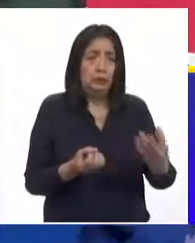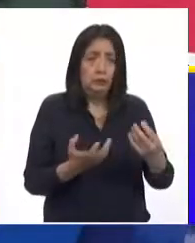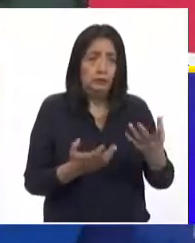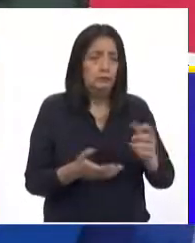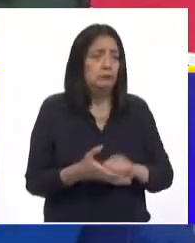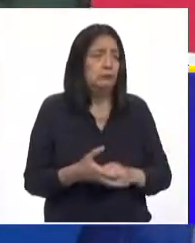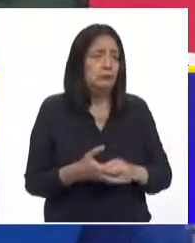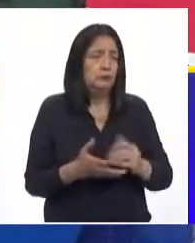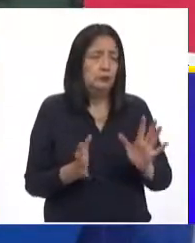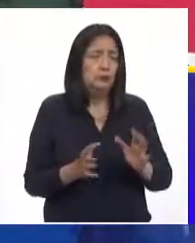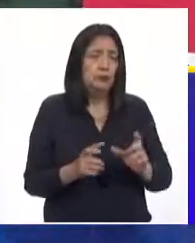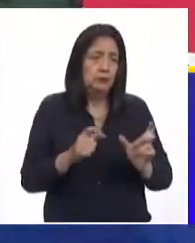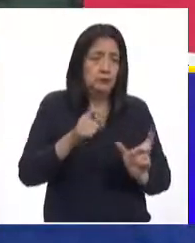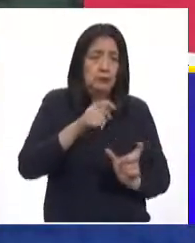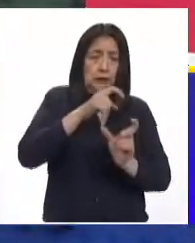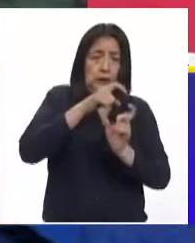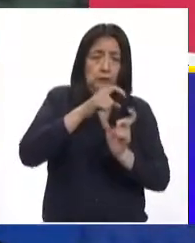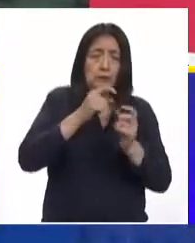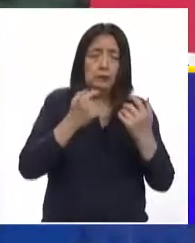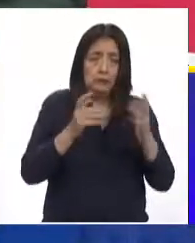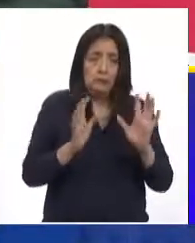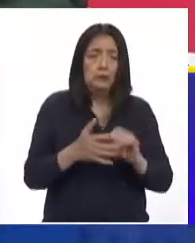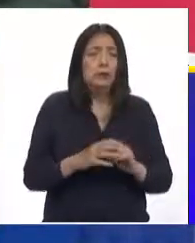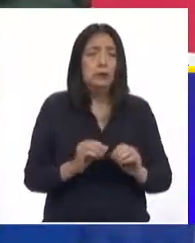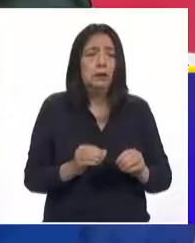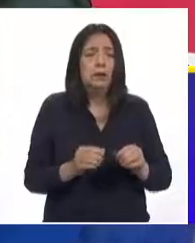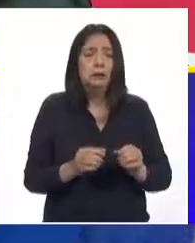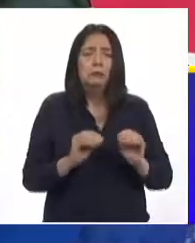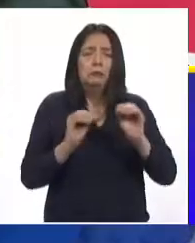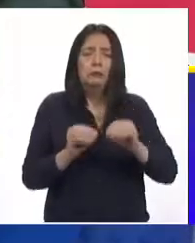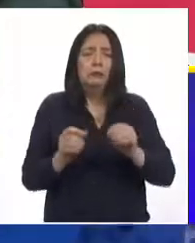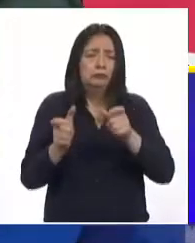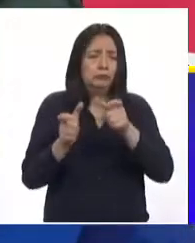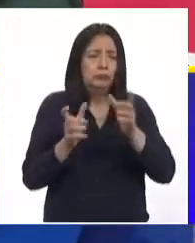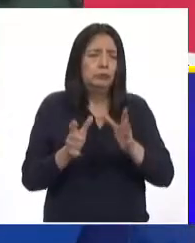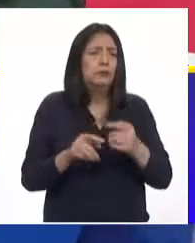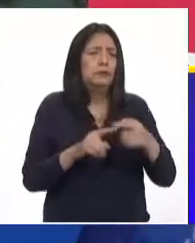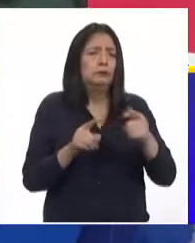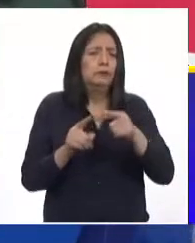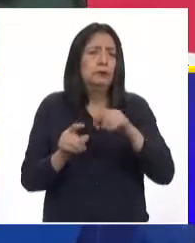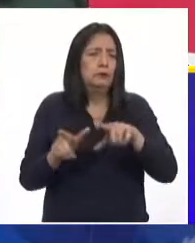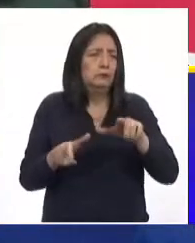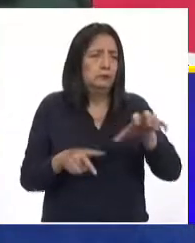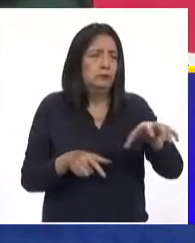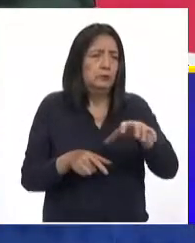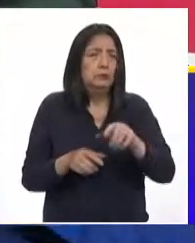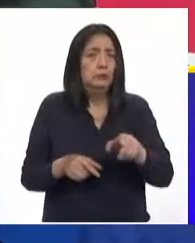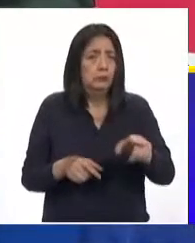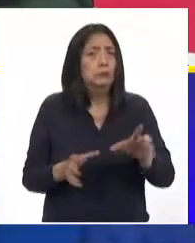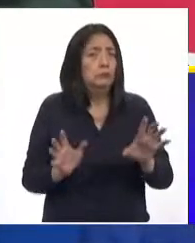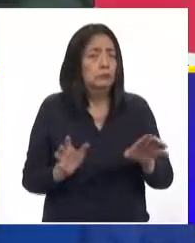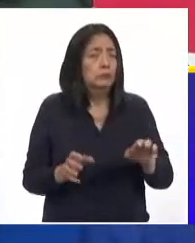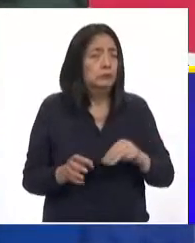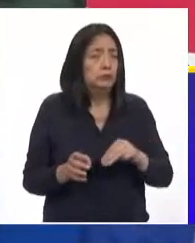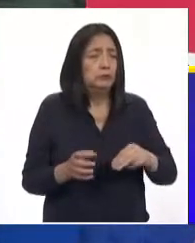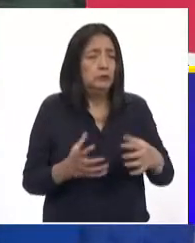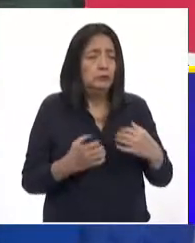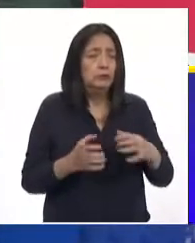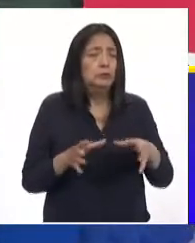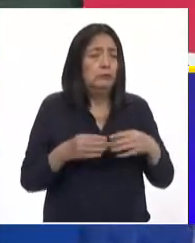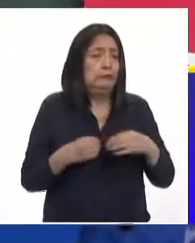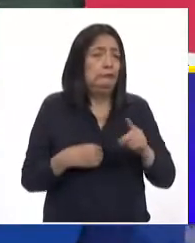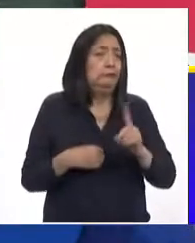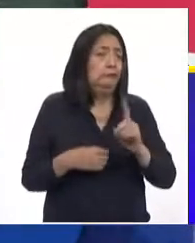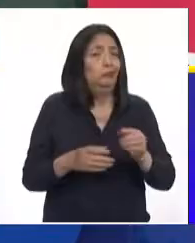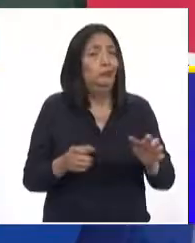informado es que la Contraloría ha puesto algunos supervisores en diversos módulos, sin embargo, ellos mismos han admitido que el personal no es